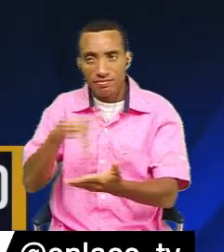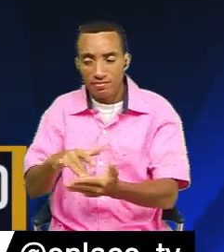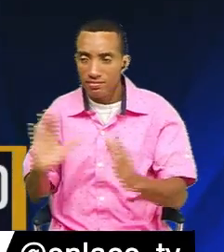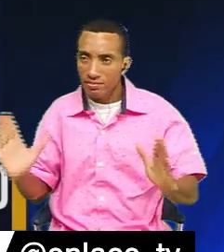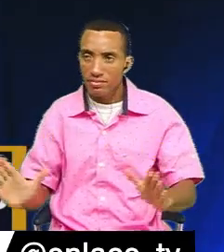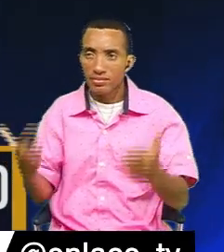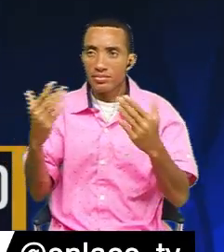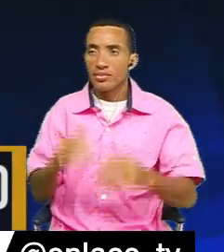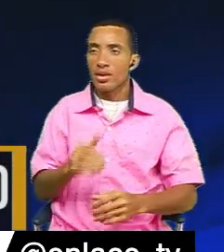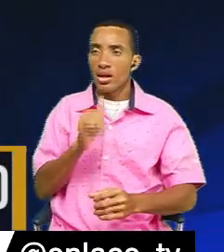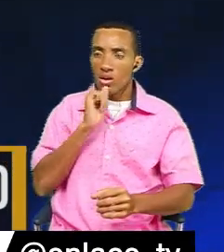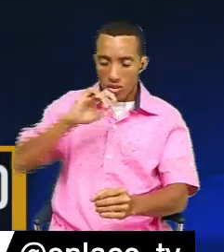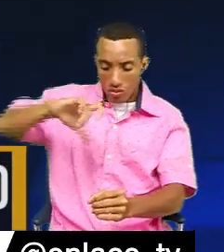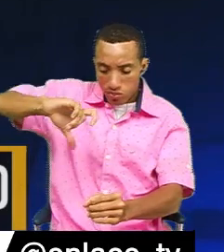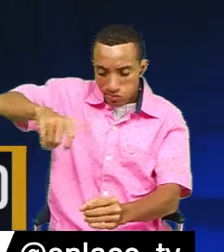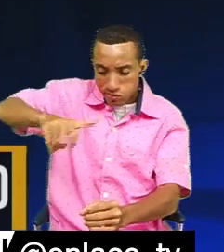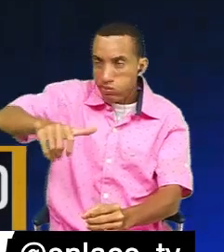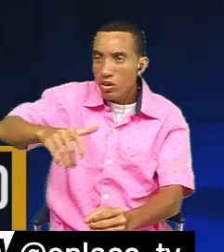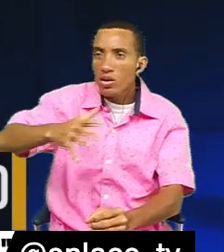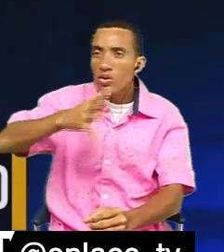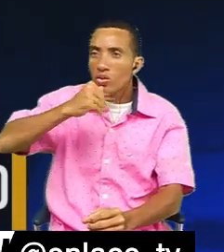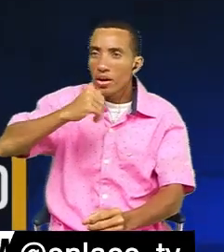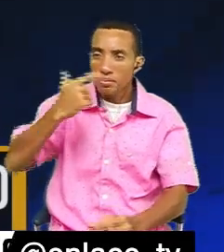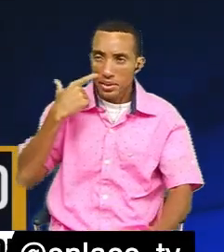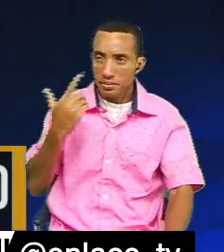ni una gota de agua. Y así,